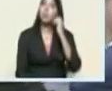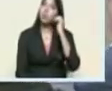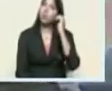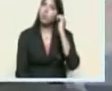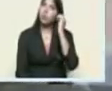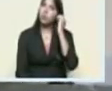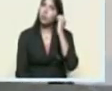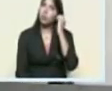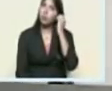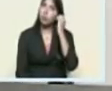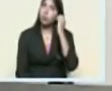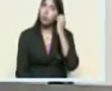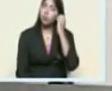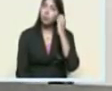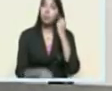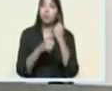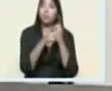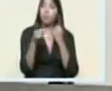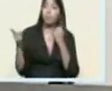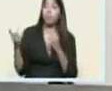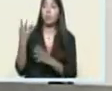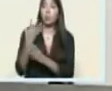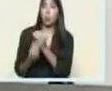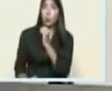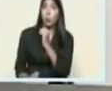Sencillo como eso, huyen hacia adelante.